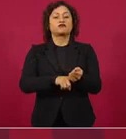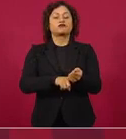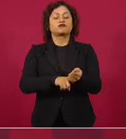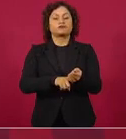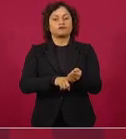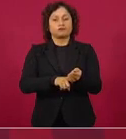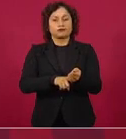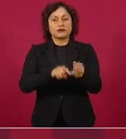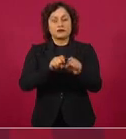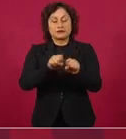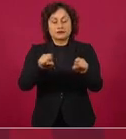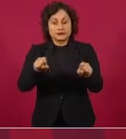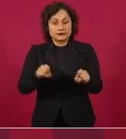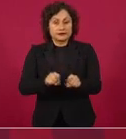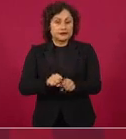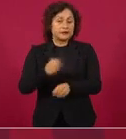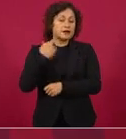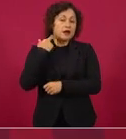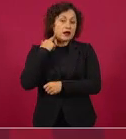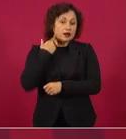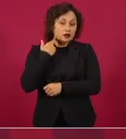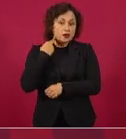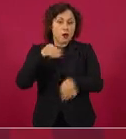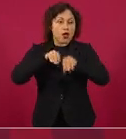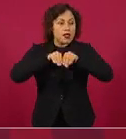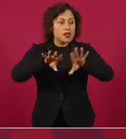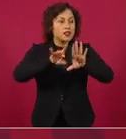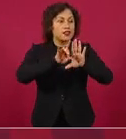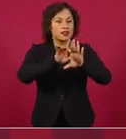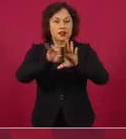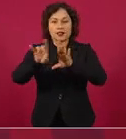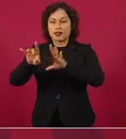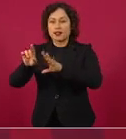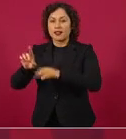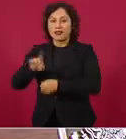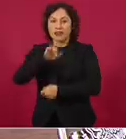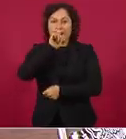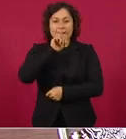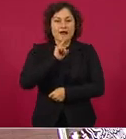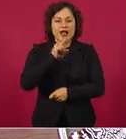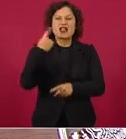ese tipo de campañas y quién paga.